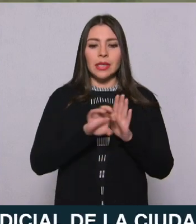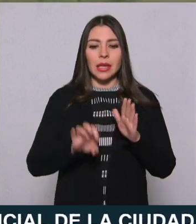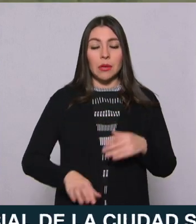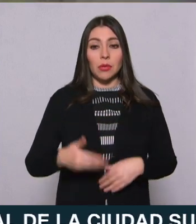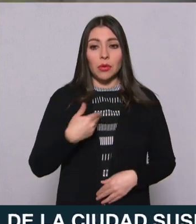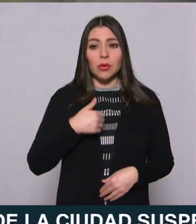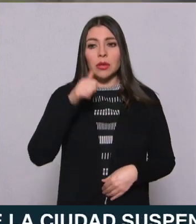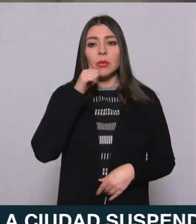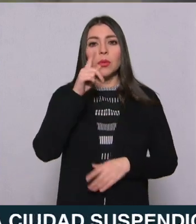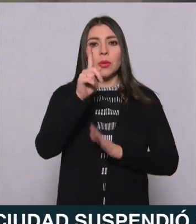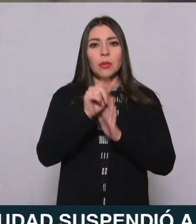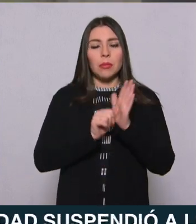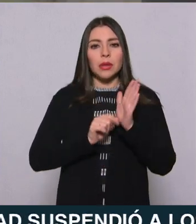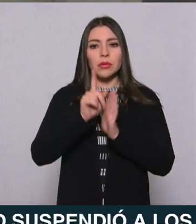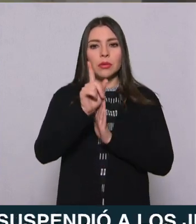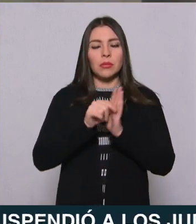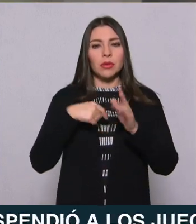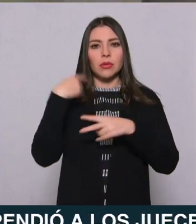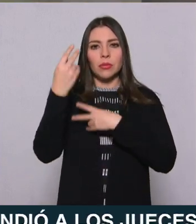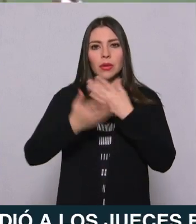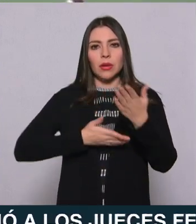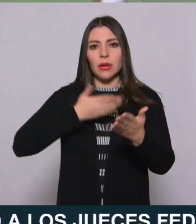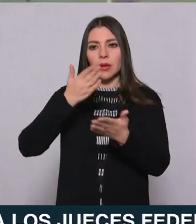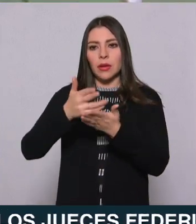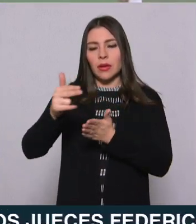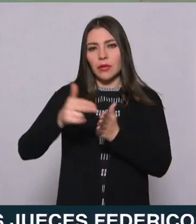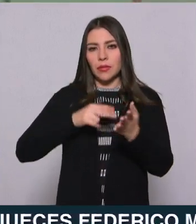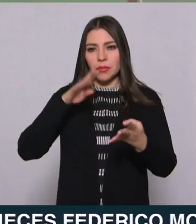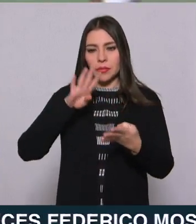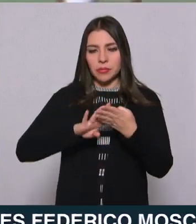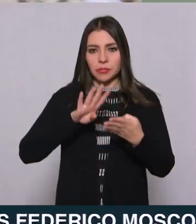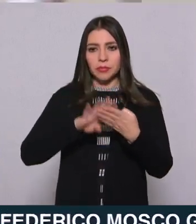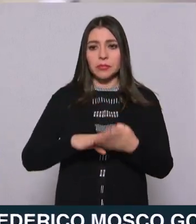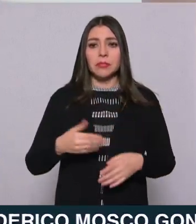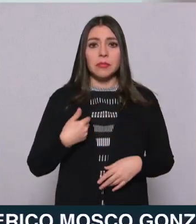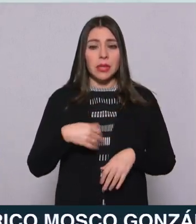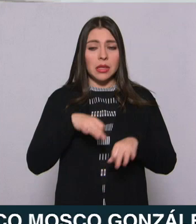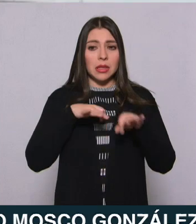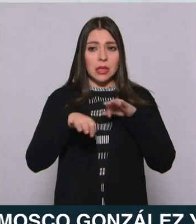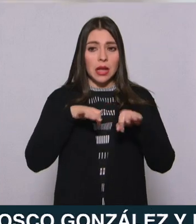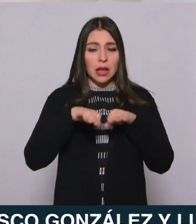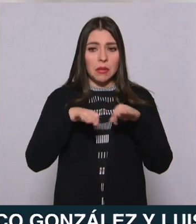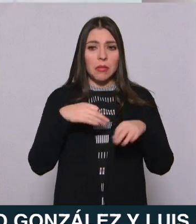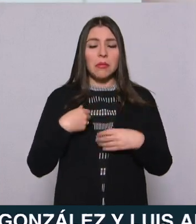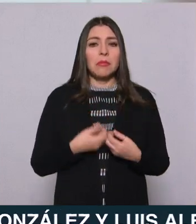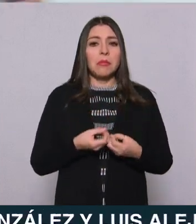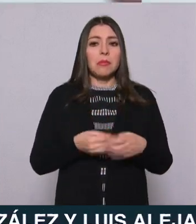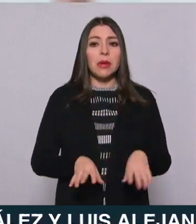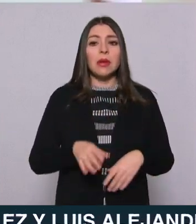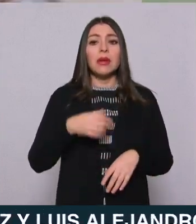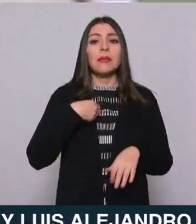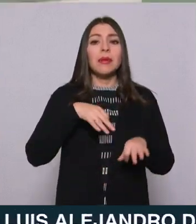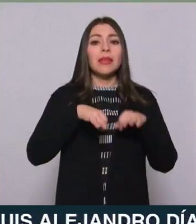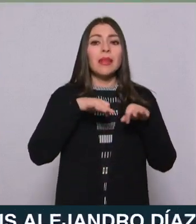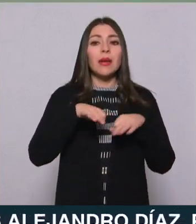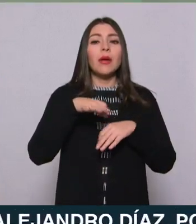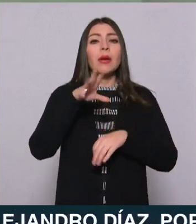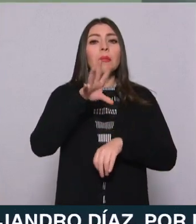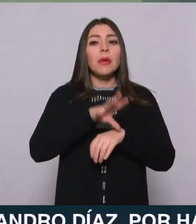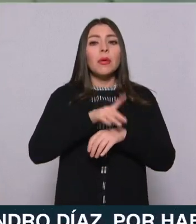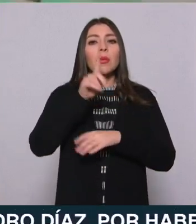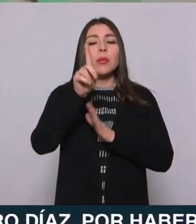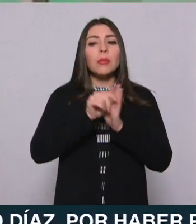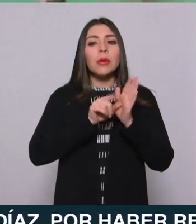mes. Entonces yo perdí mi trabajo porque ya no me dieron permiso de ir a firmar cada mes. No, lamentable.